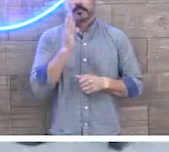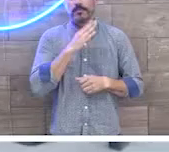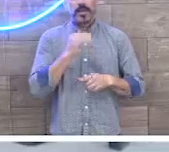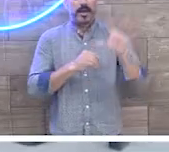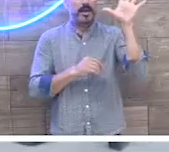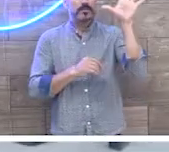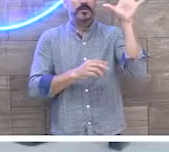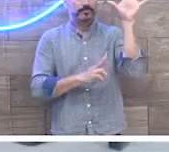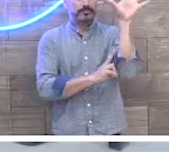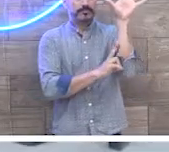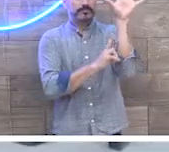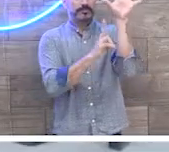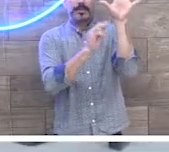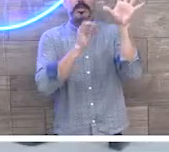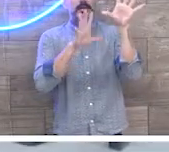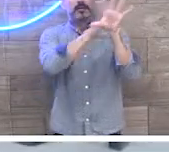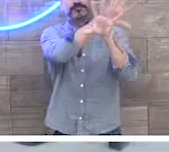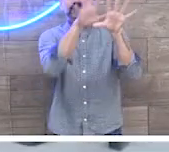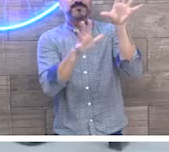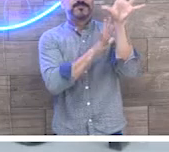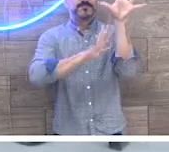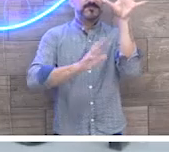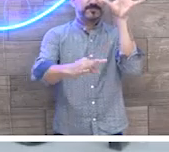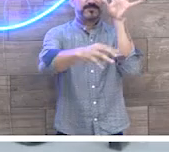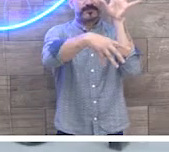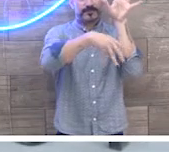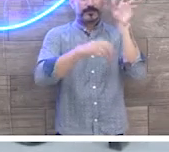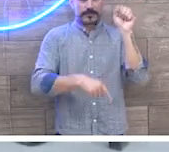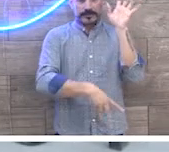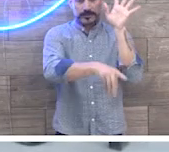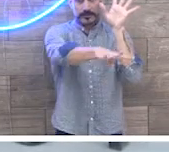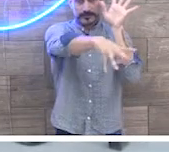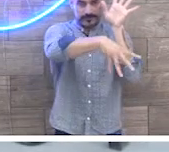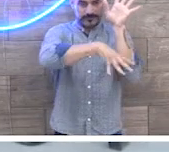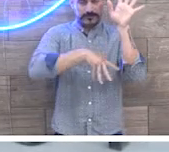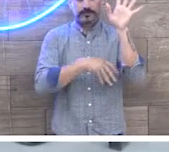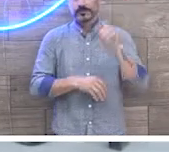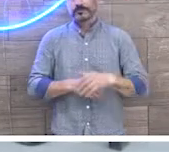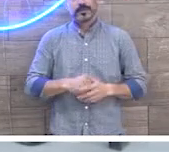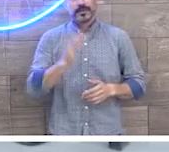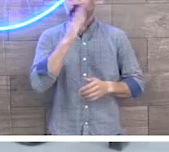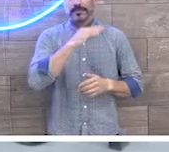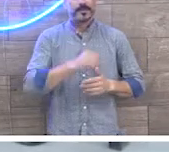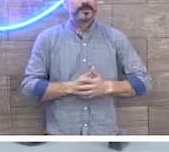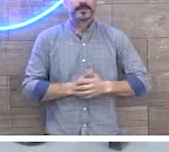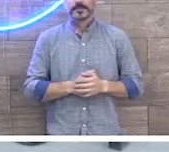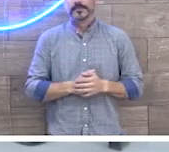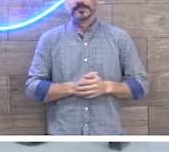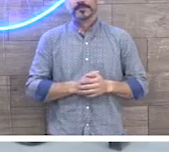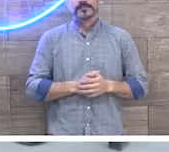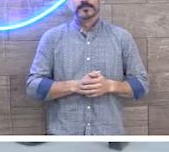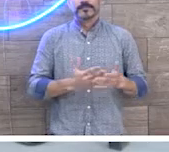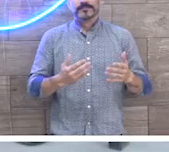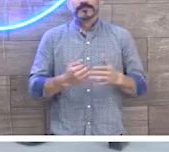la persona ciega sí se va a dar un buen tope, ¿no? Uh-huh. Y en esa medida, no están las